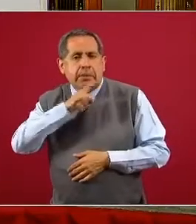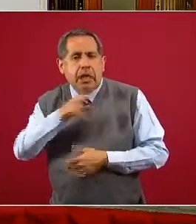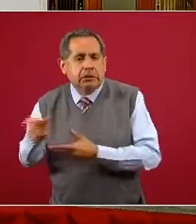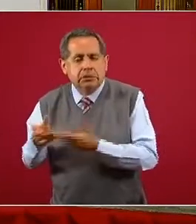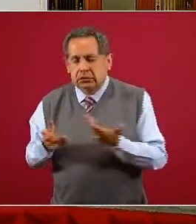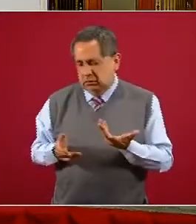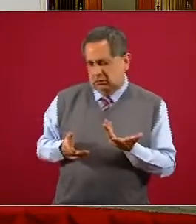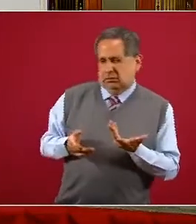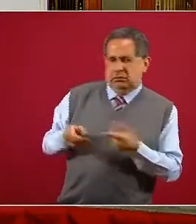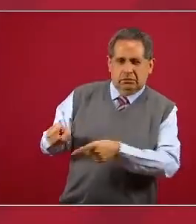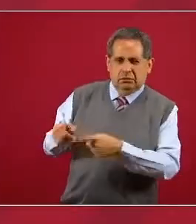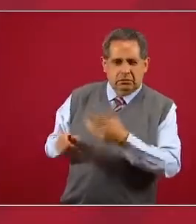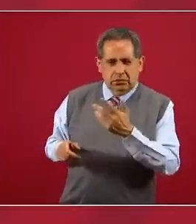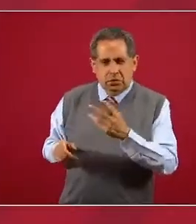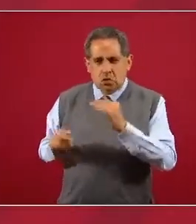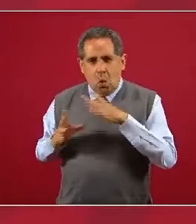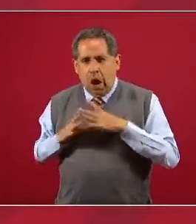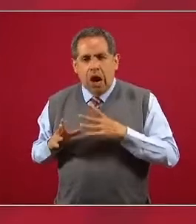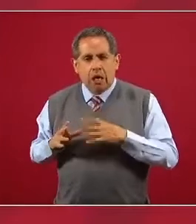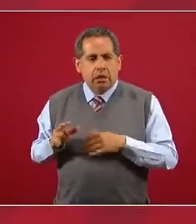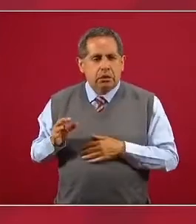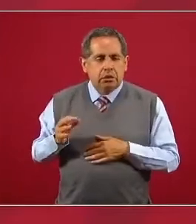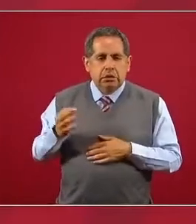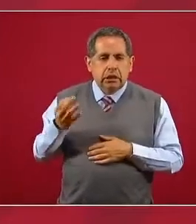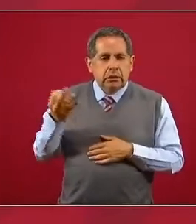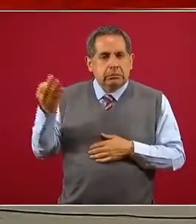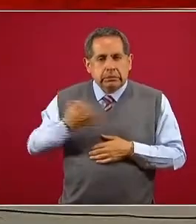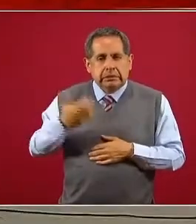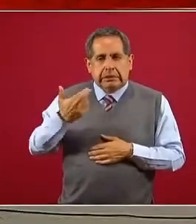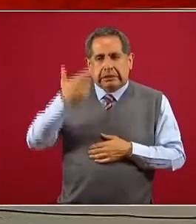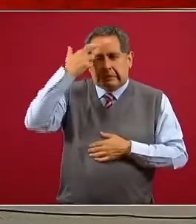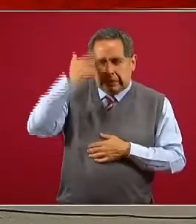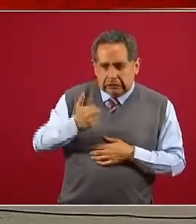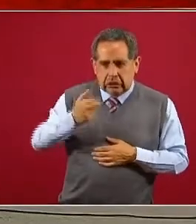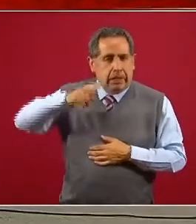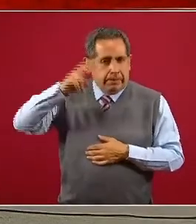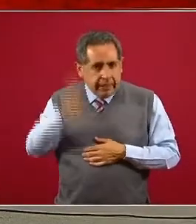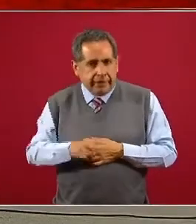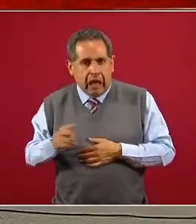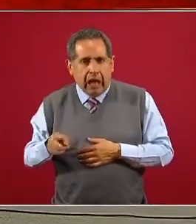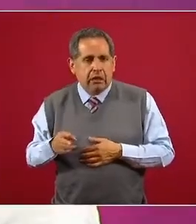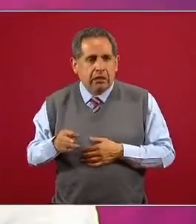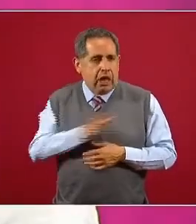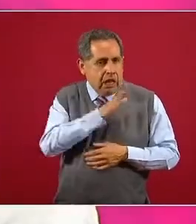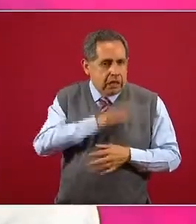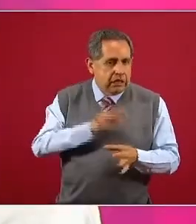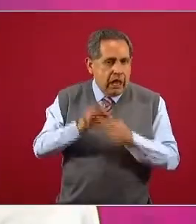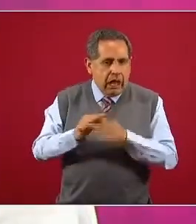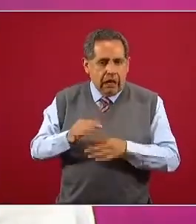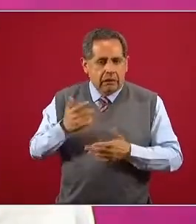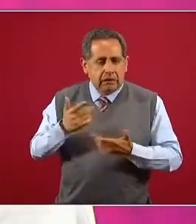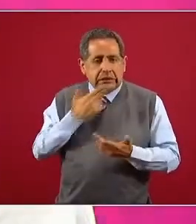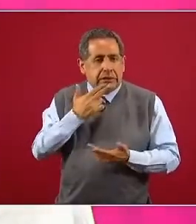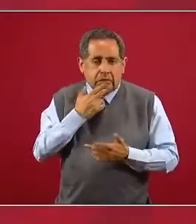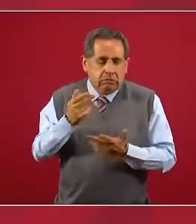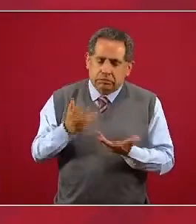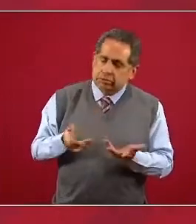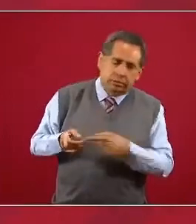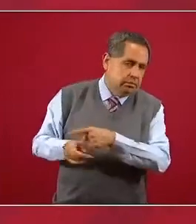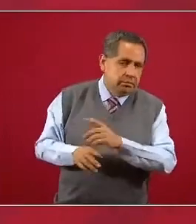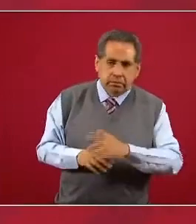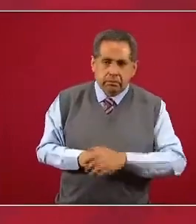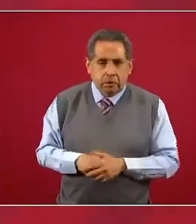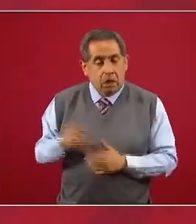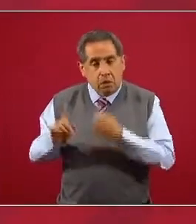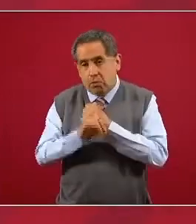no existe la capacidad de identificar si tienen o no la calidad necesaria. Entonces,